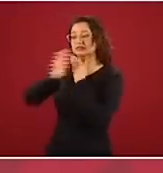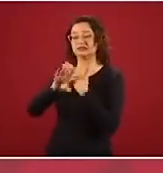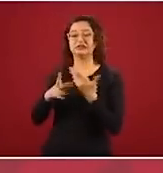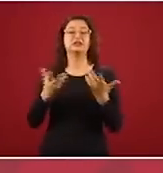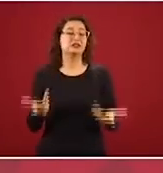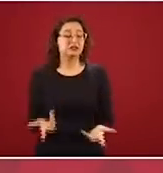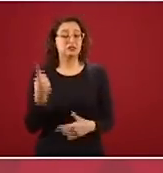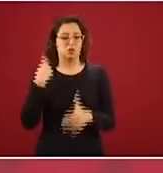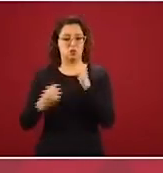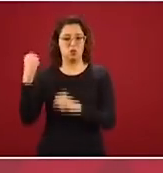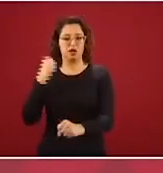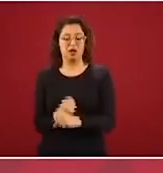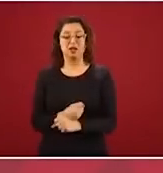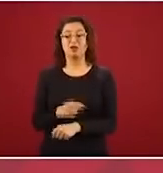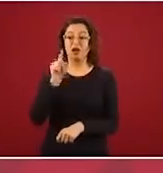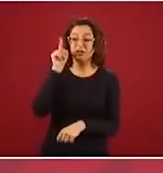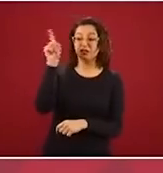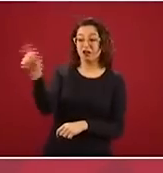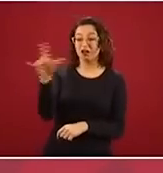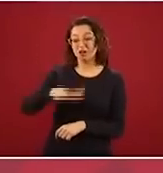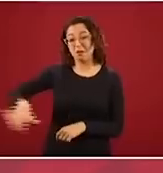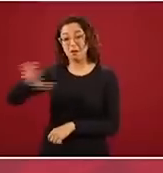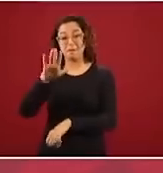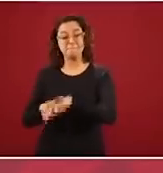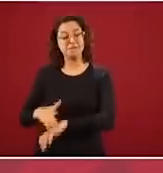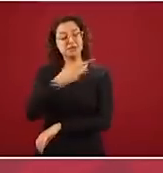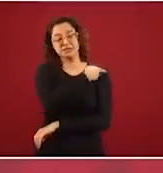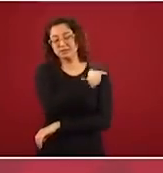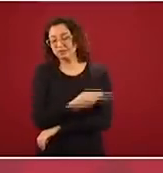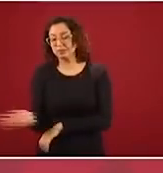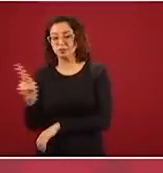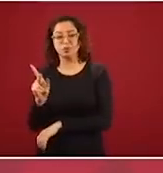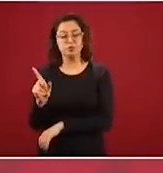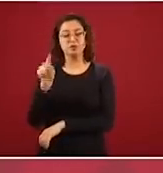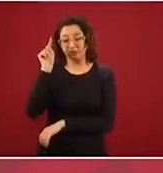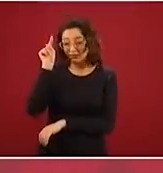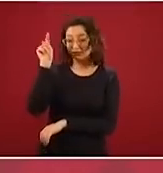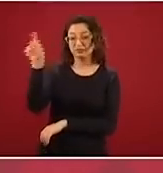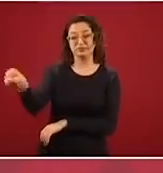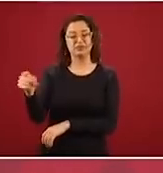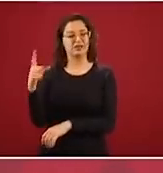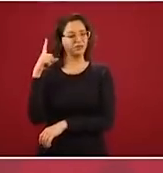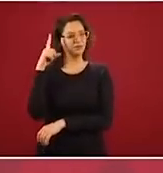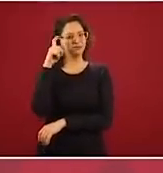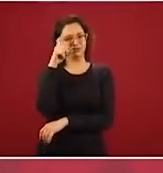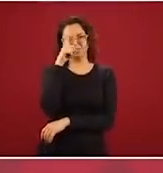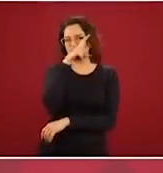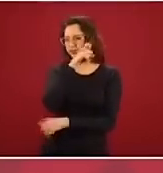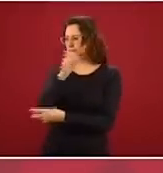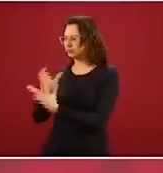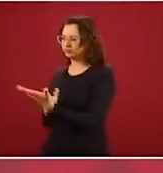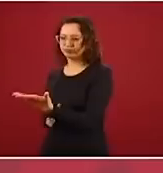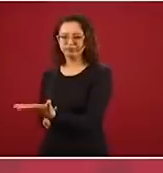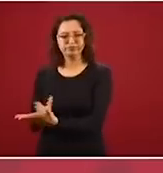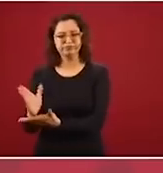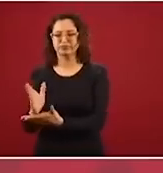Incluso en la zona más pobre fue donde tuvimos más dificultad